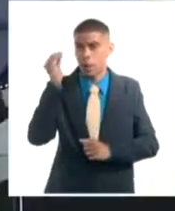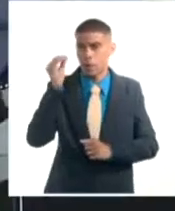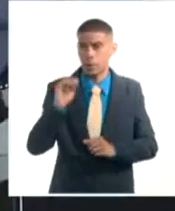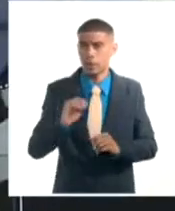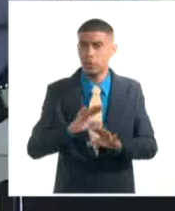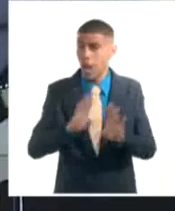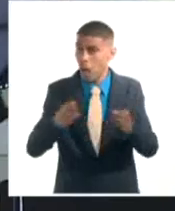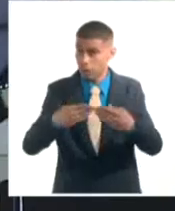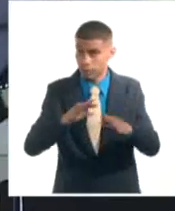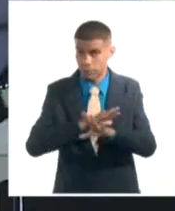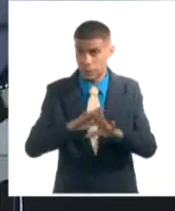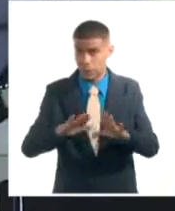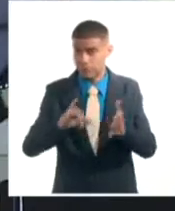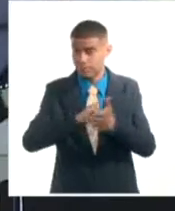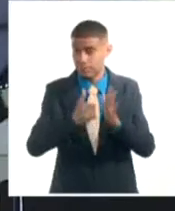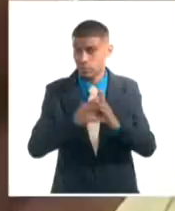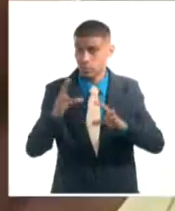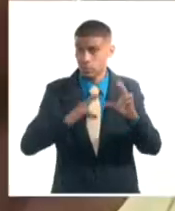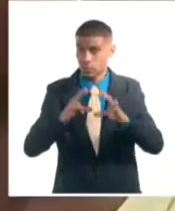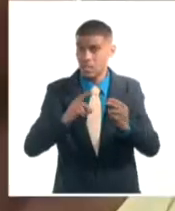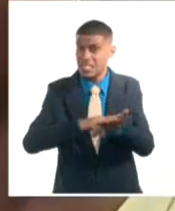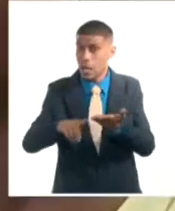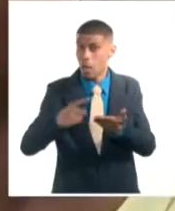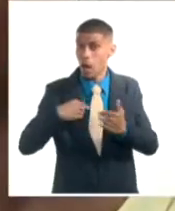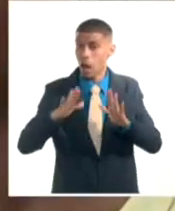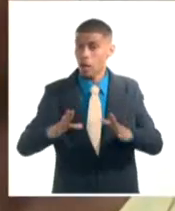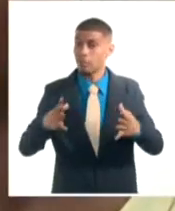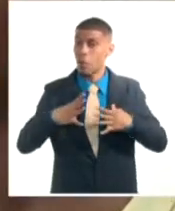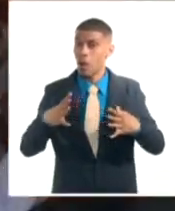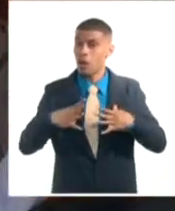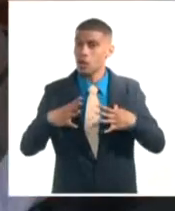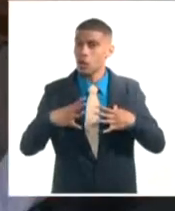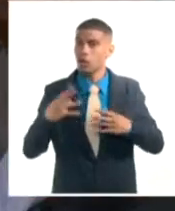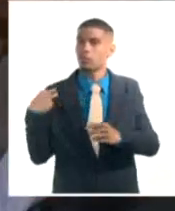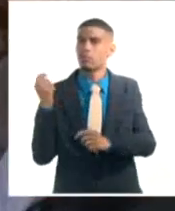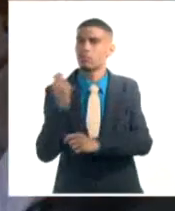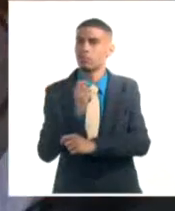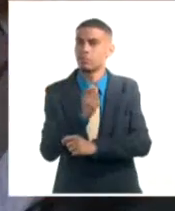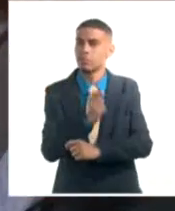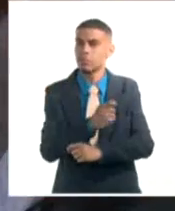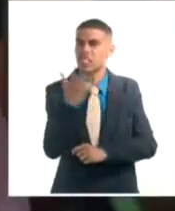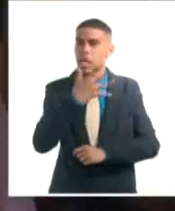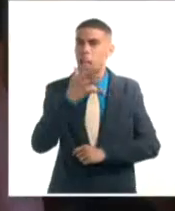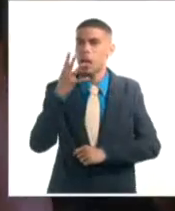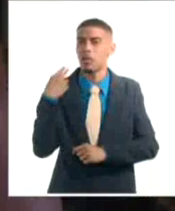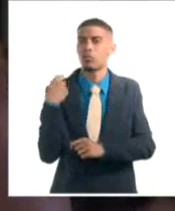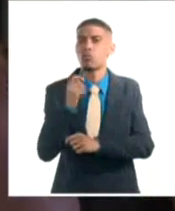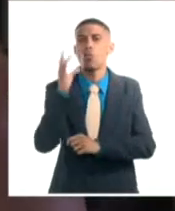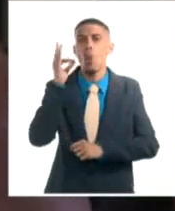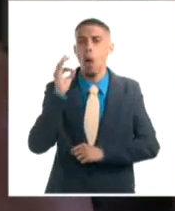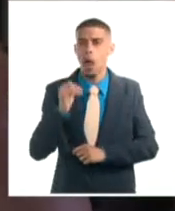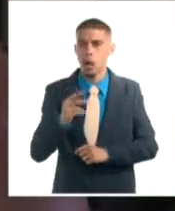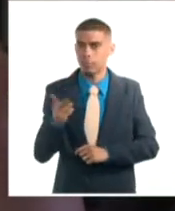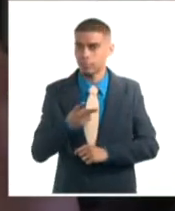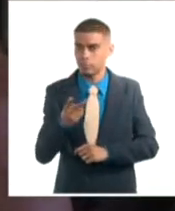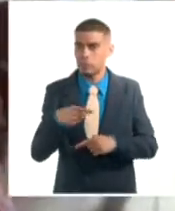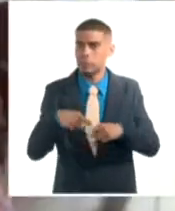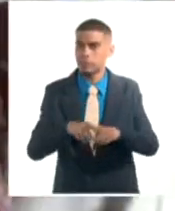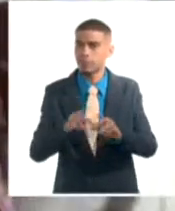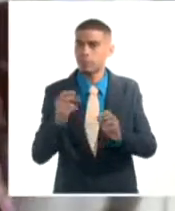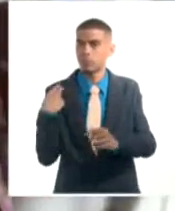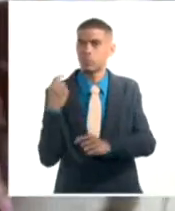taller que durante la semana de receso docente impartieron las maestras Anolan González y Raiza Valdés. La